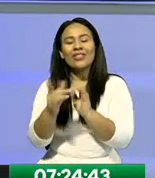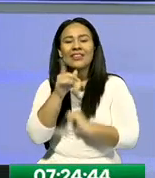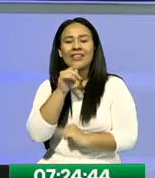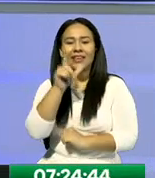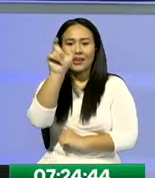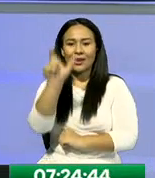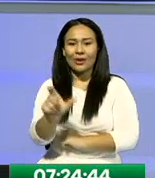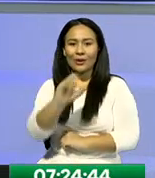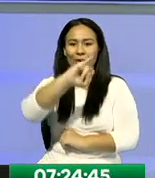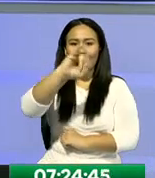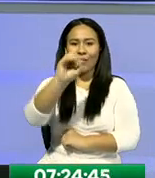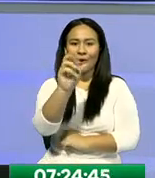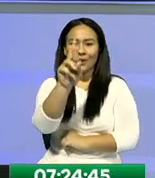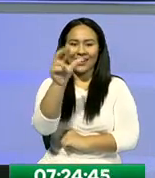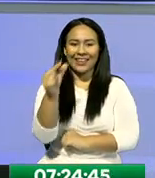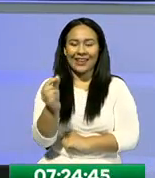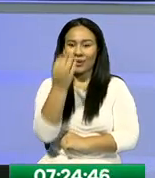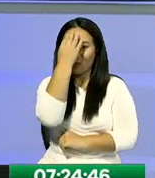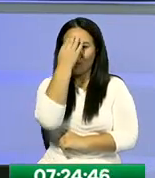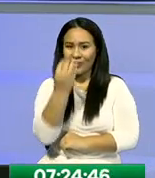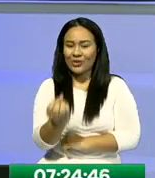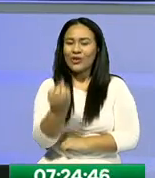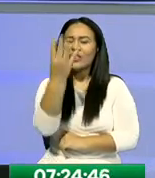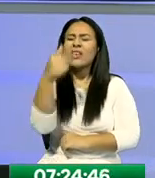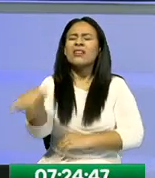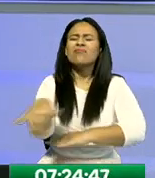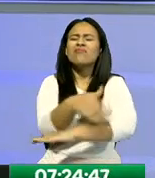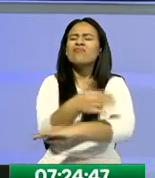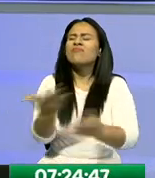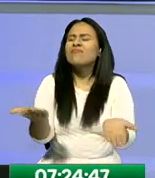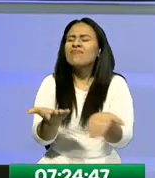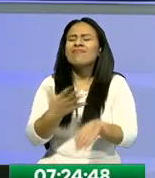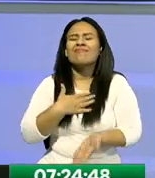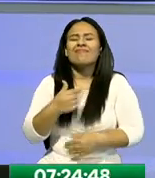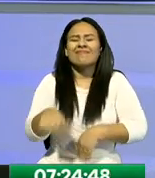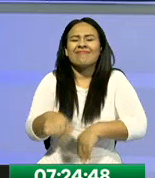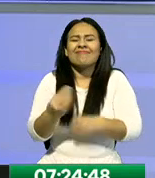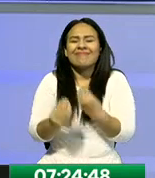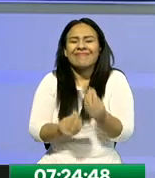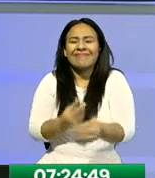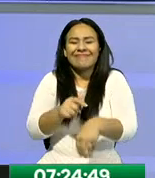Jorge Salazar. Mi querido Jorge, buenos días. Tu ubicación y qué nos reportas a esta hora.